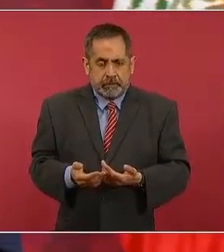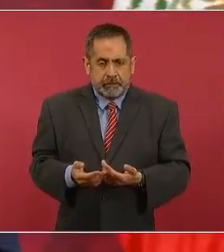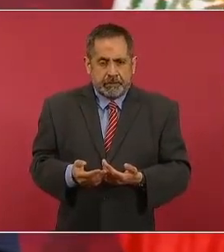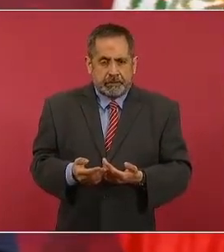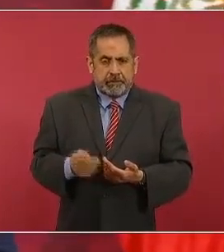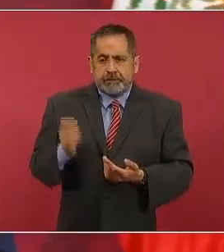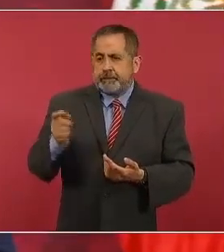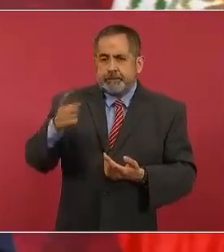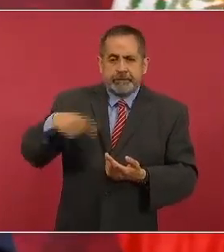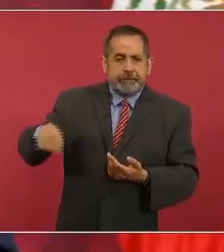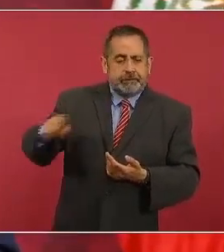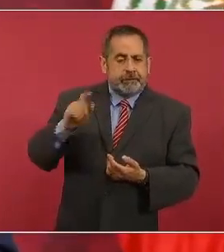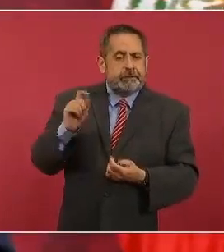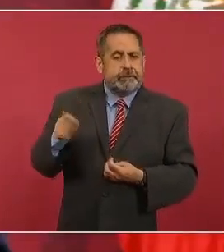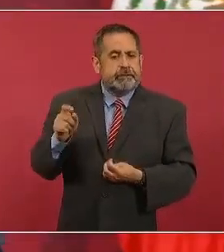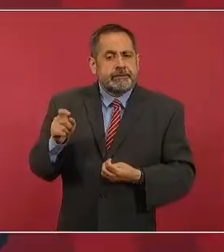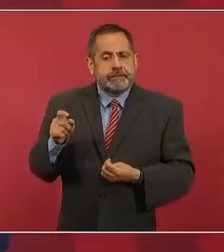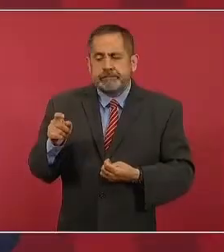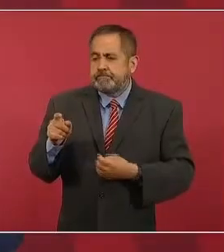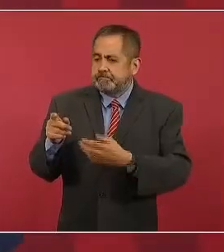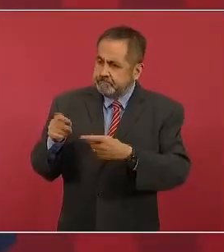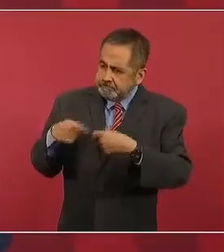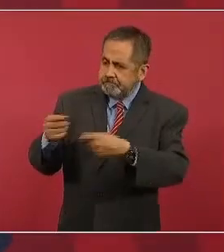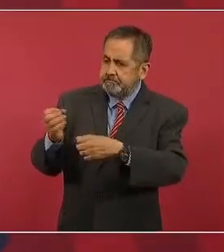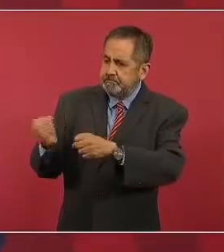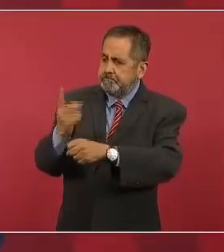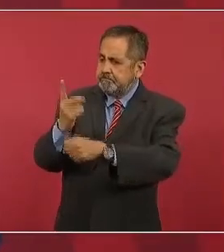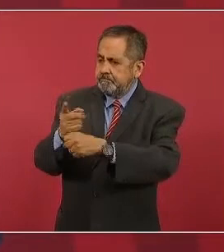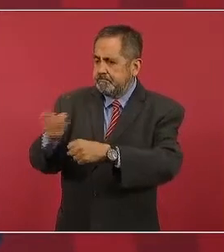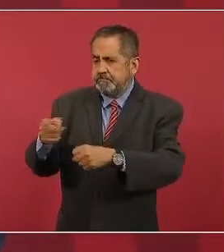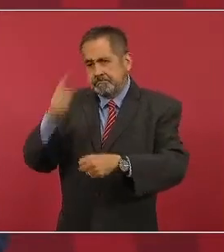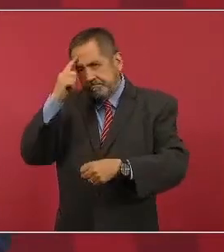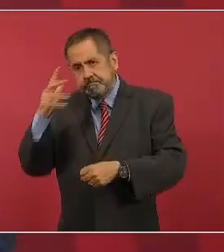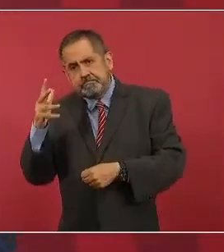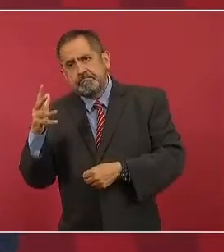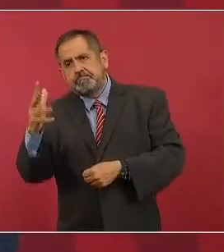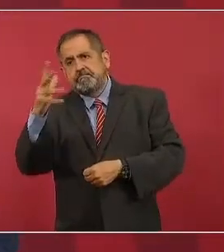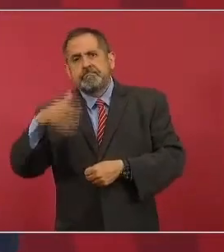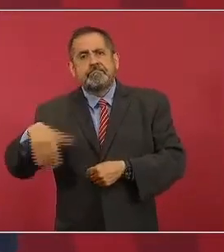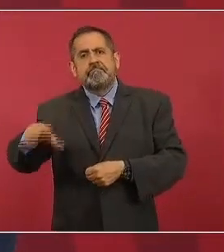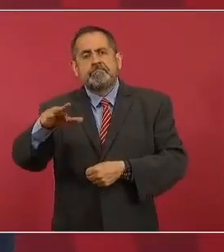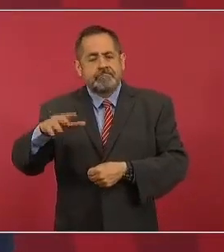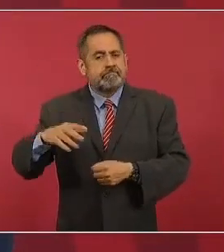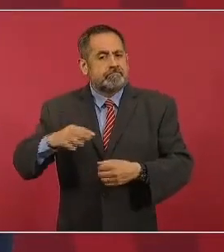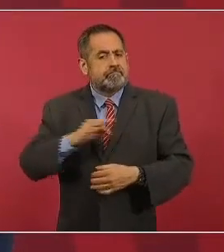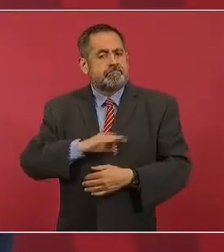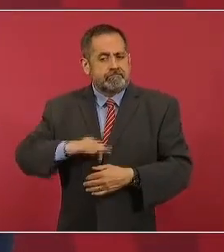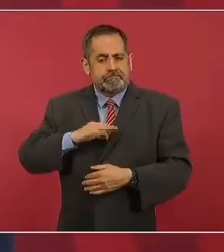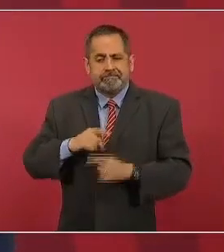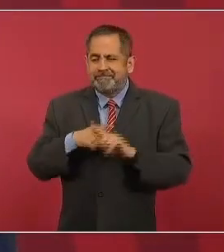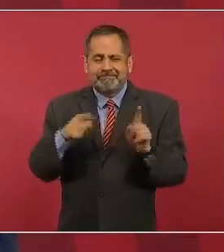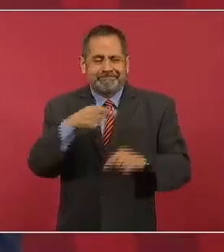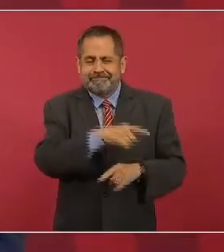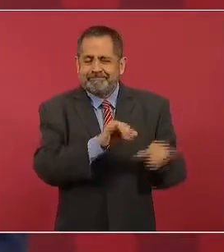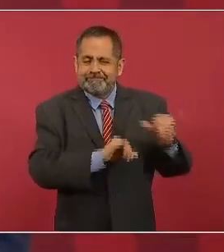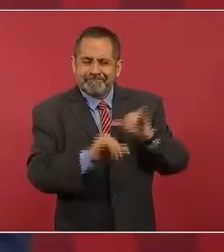que tengan oportunidades para ser felices de otra forma, ¿no?